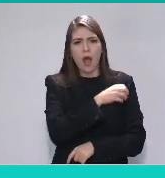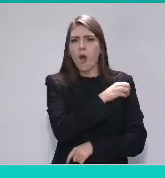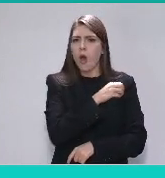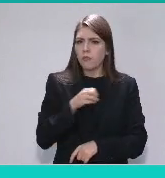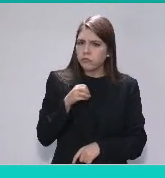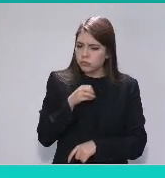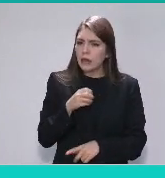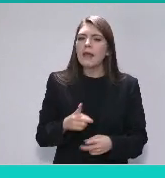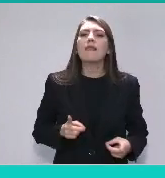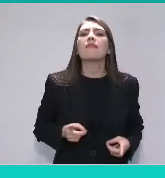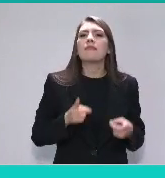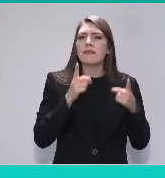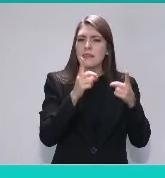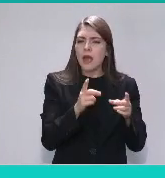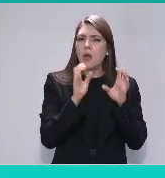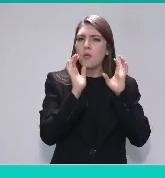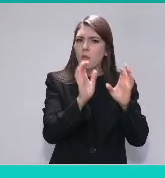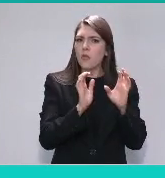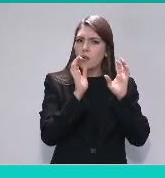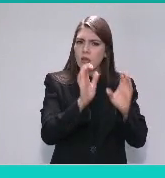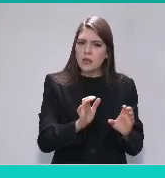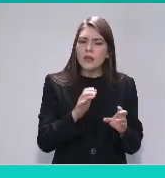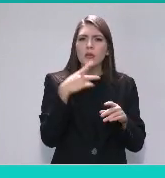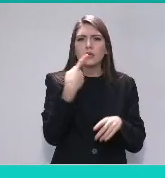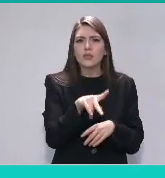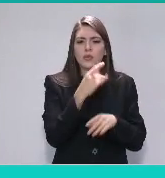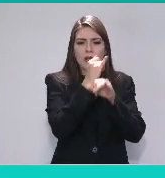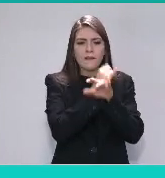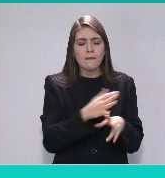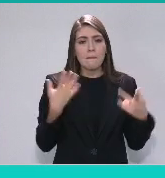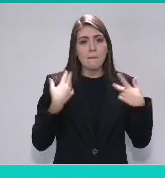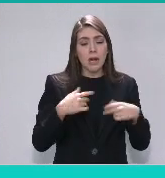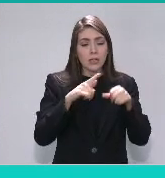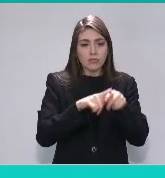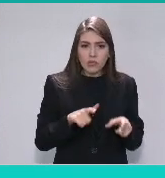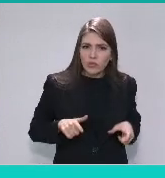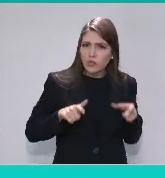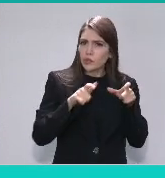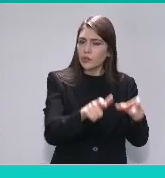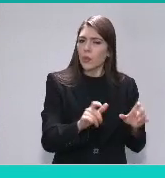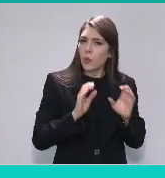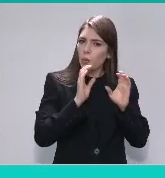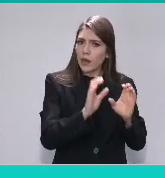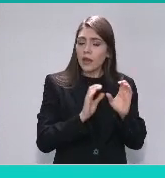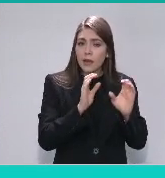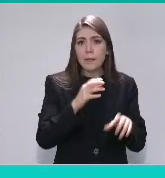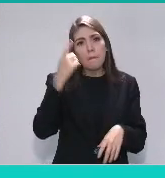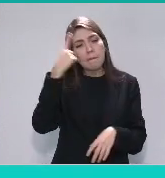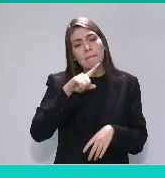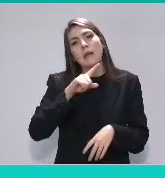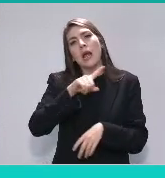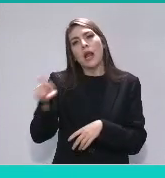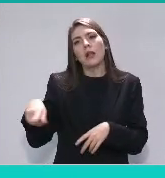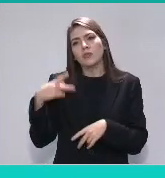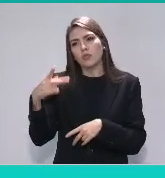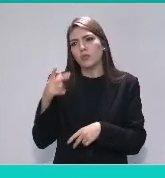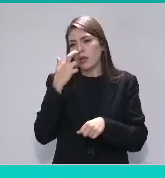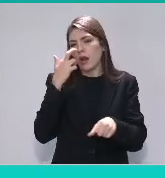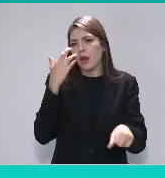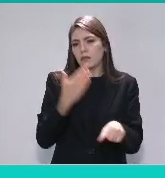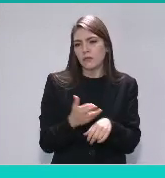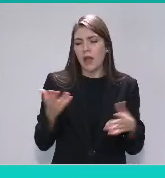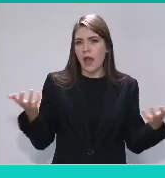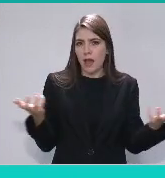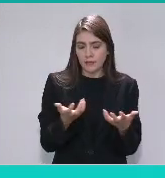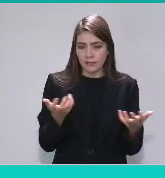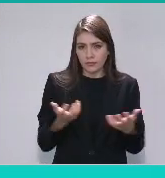garantizar la protección de datos personales que tengan en su posesión como consecuencia del ejercicio de sus atribuciones